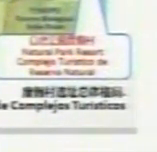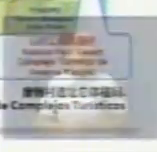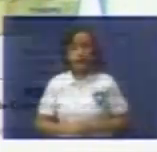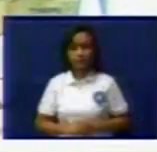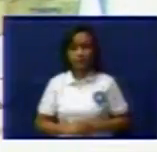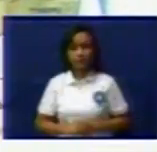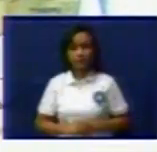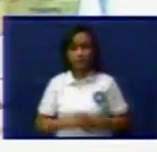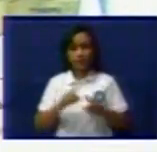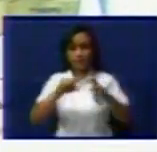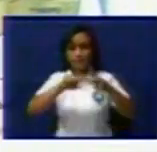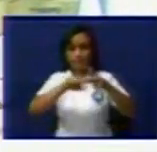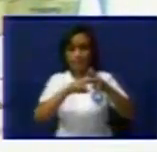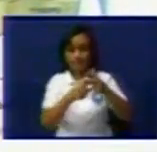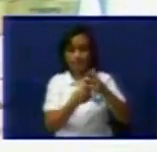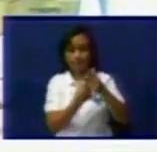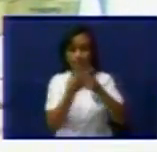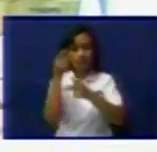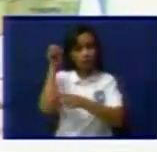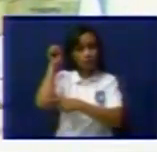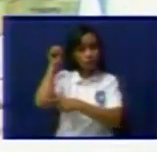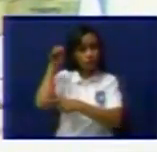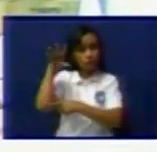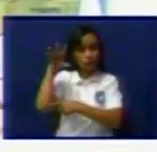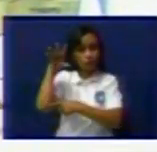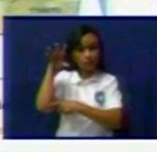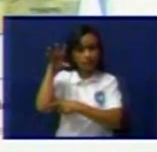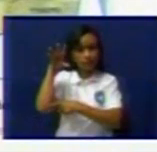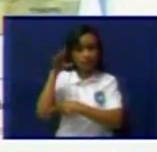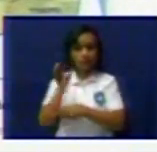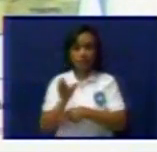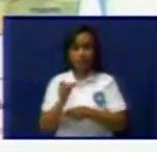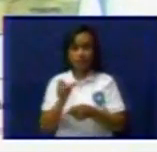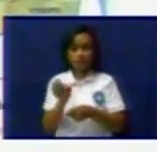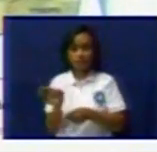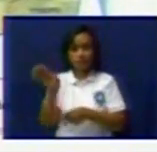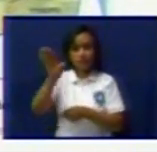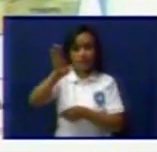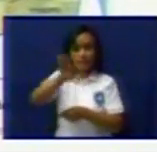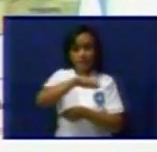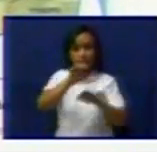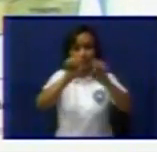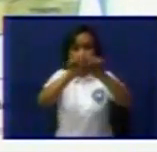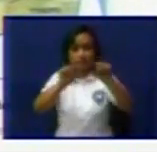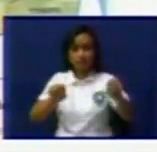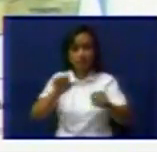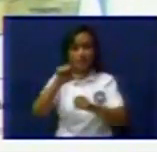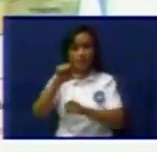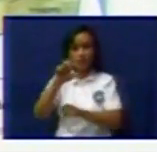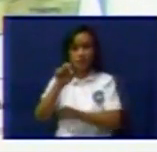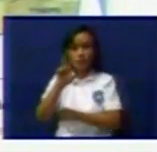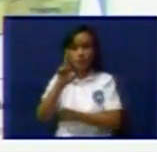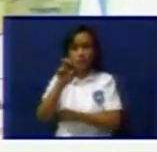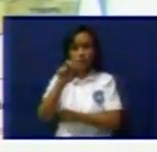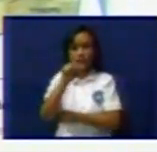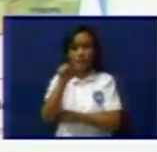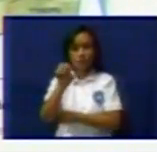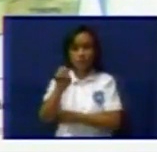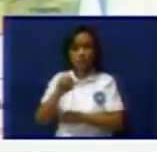Vamos a empezar con el complejo turístico costero en San Lorenzo.